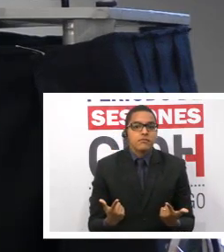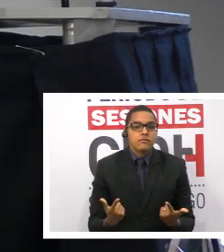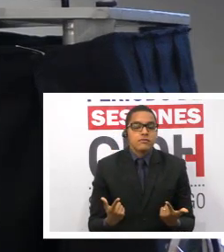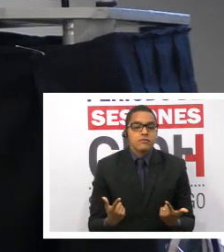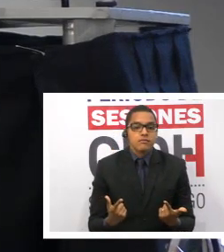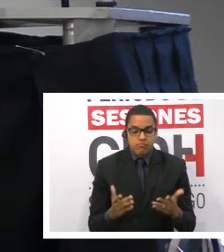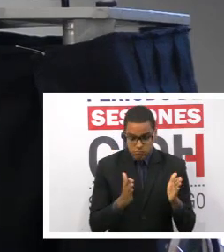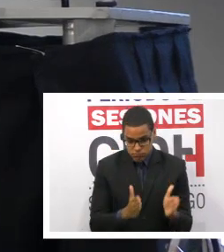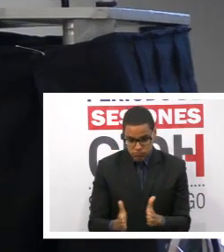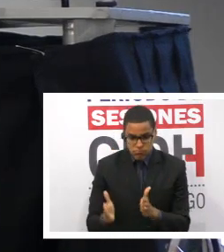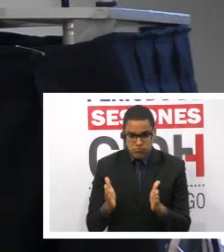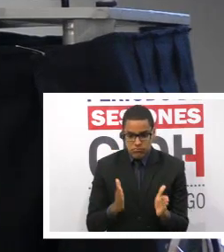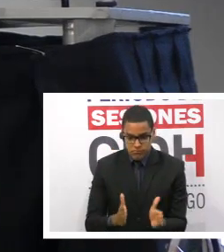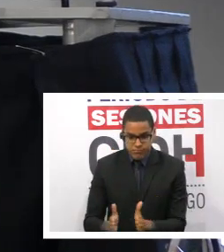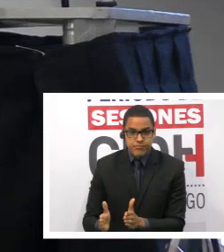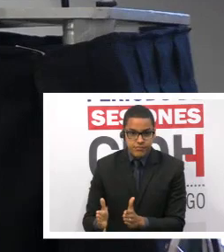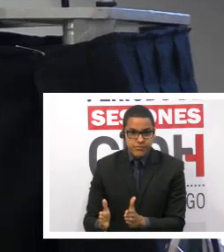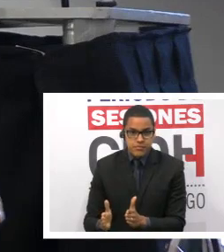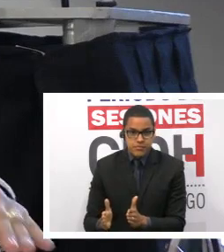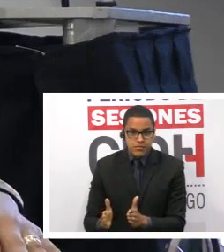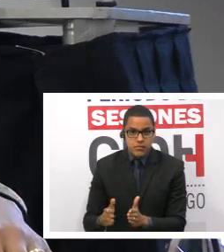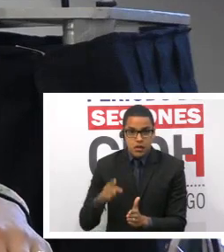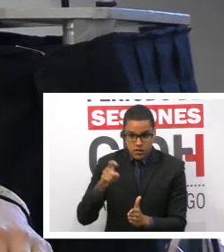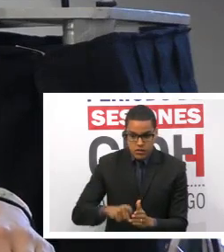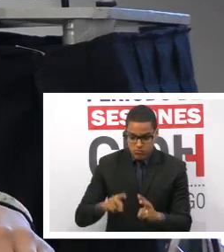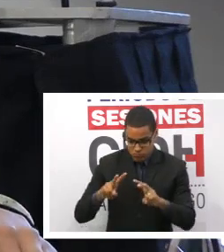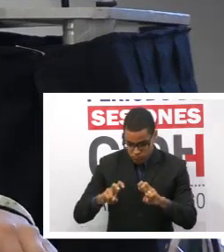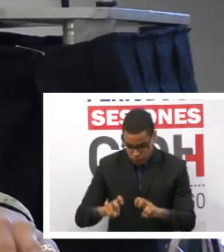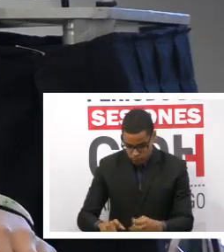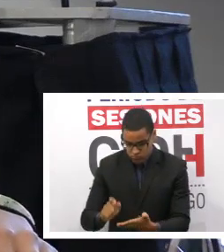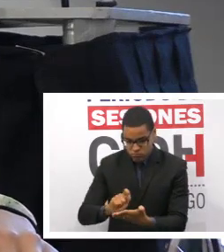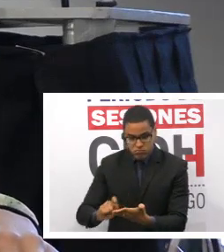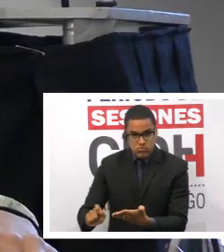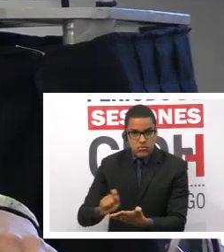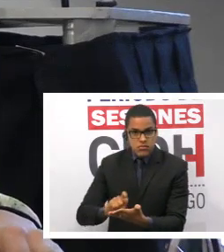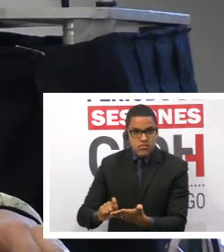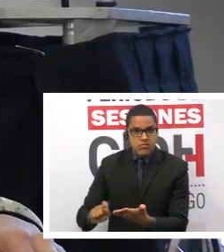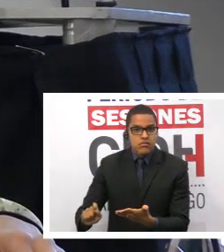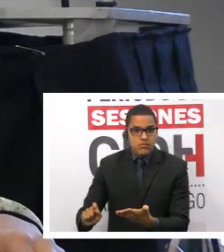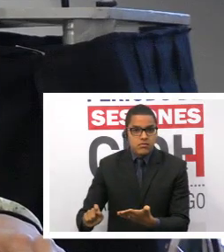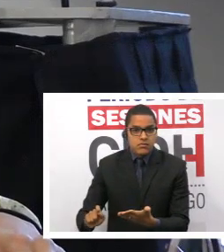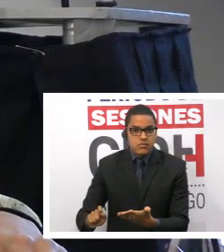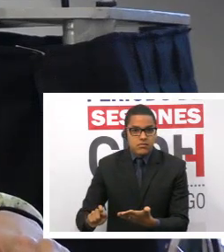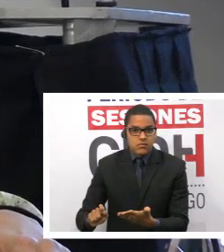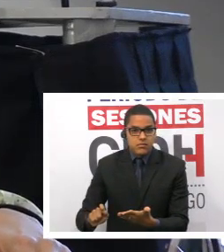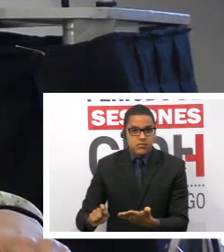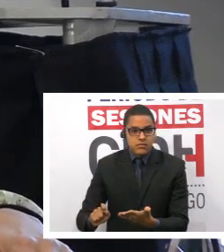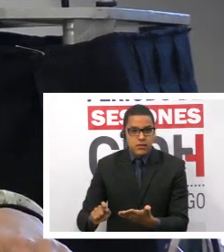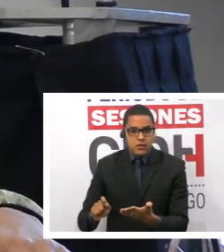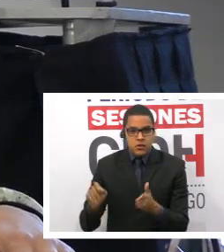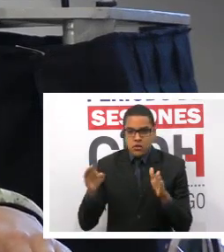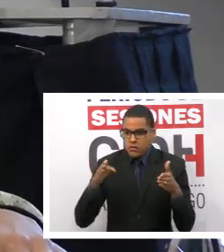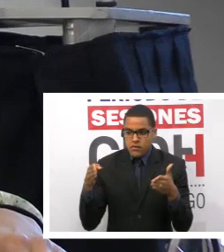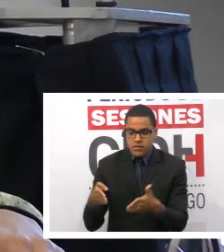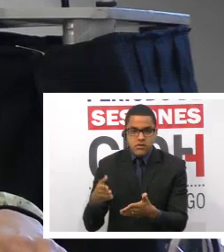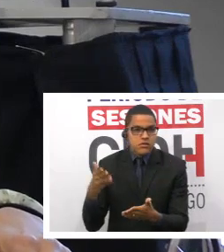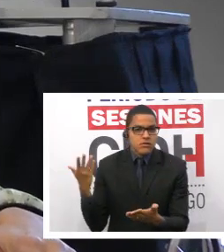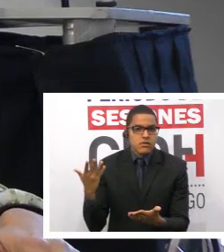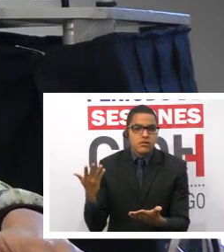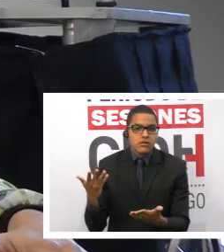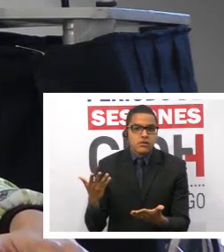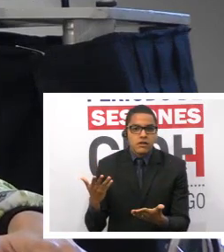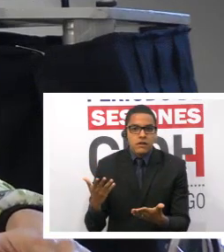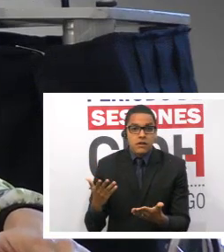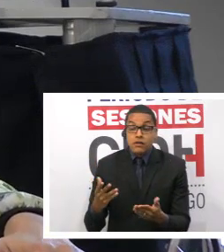américas elabore un informe temático sobre la política fiscal y los derechos humanos dirigido a contextualizar y operacionalizar